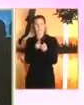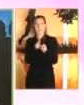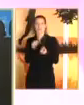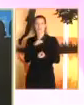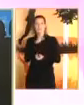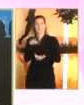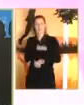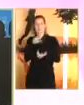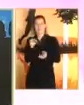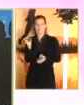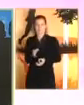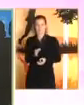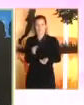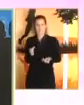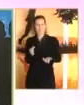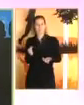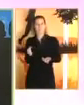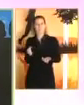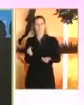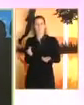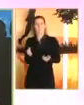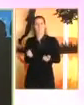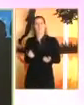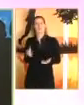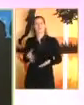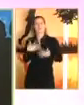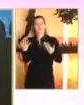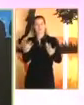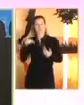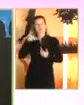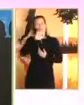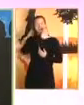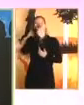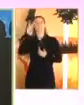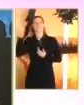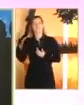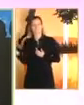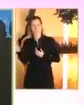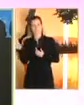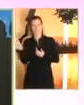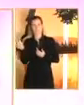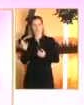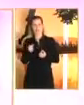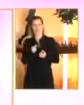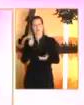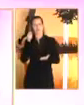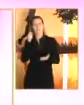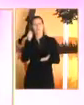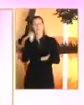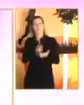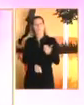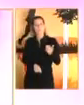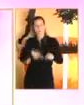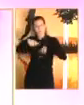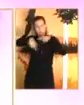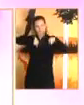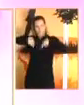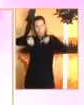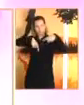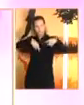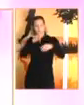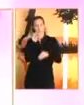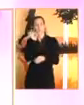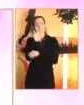por ahí arriba. Que les va a dejar consternado. Resulta que en la ciudad de Estados Unidos entregan las infracciones de tránsito en un sobre